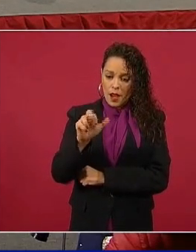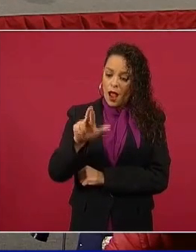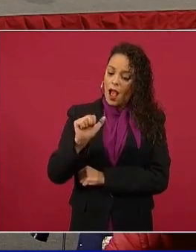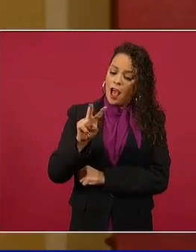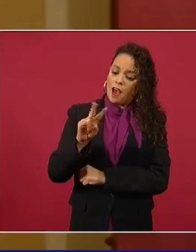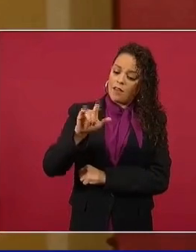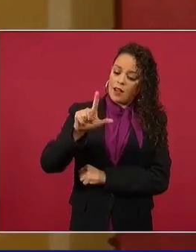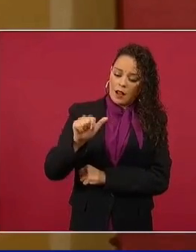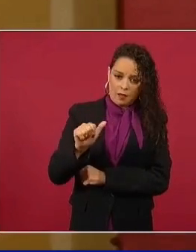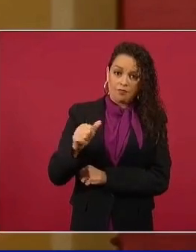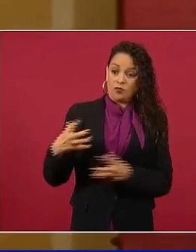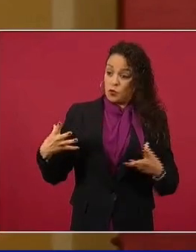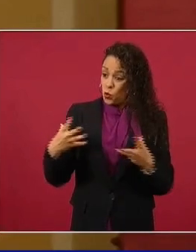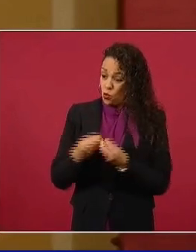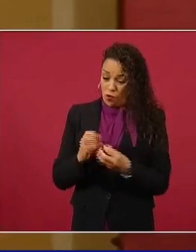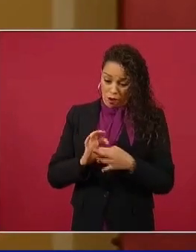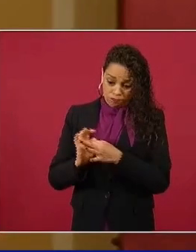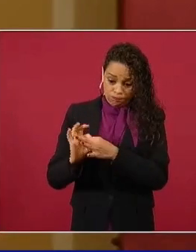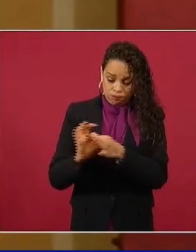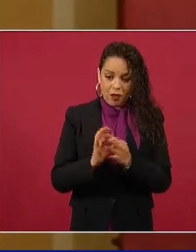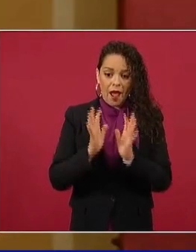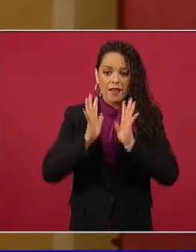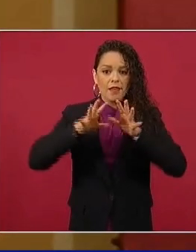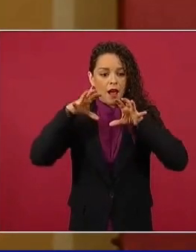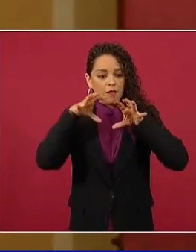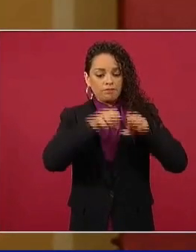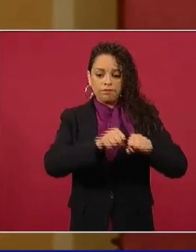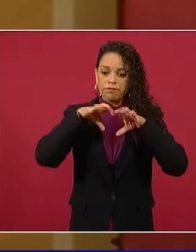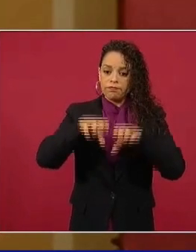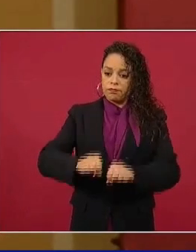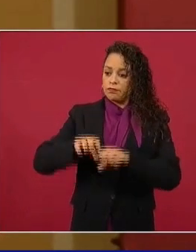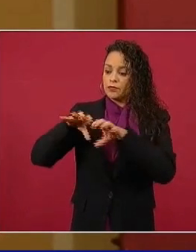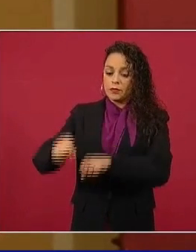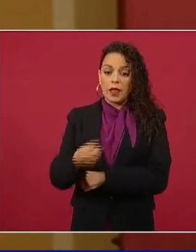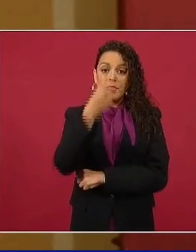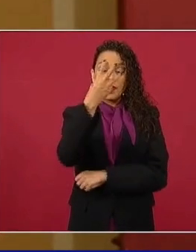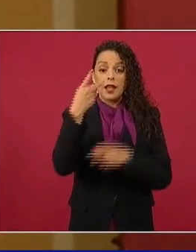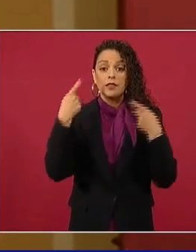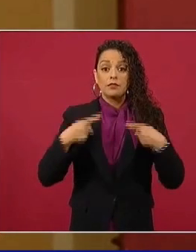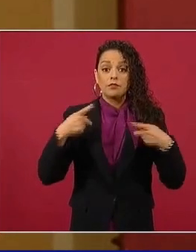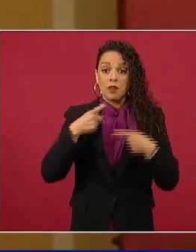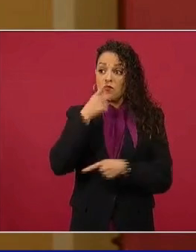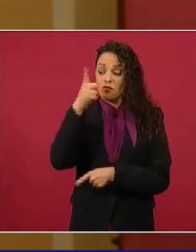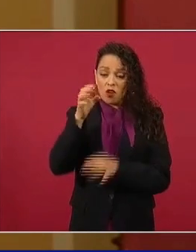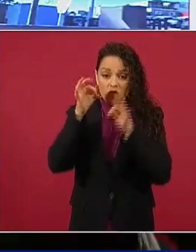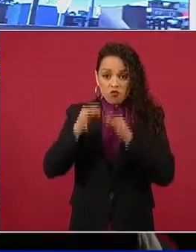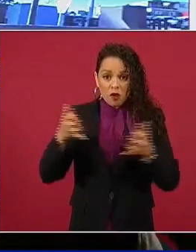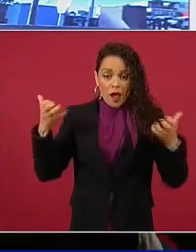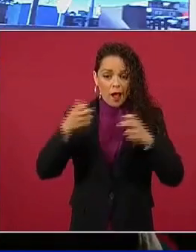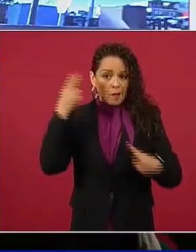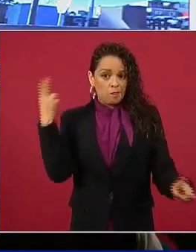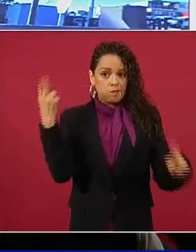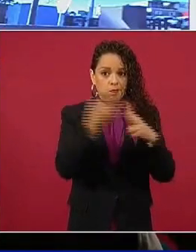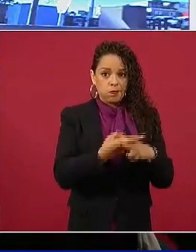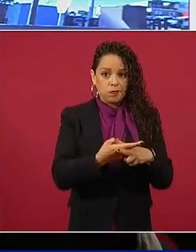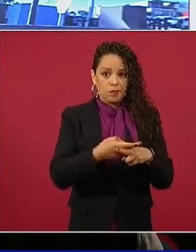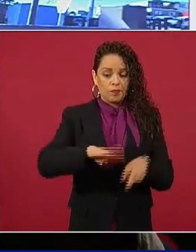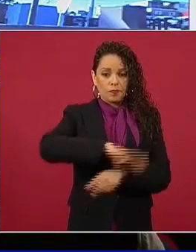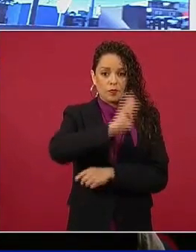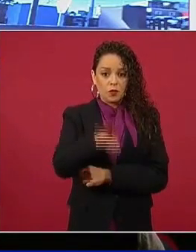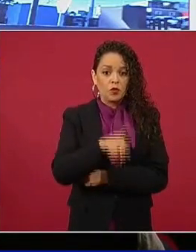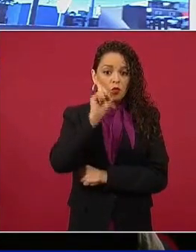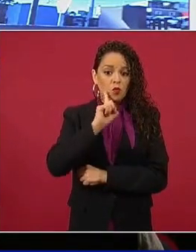tres detenidos presuntos autores materiales de los hechos que derivaron en la muerte de